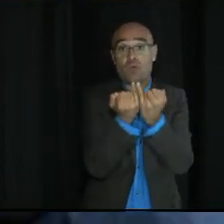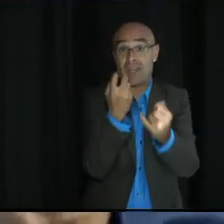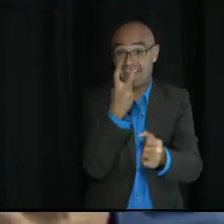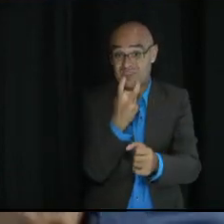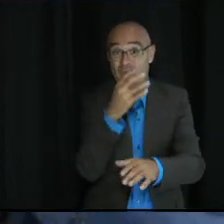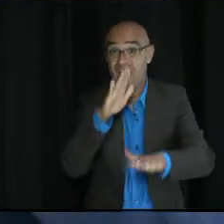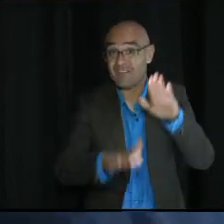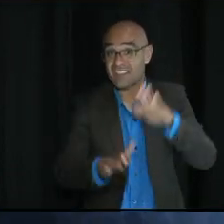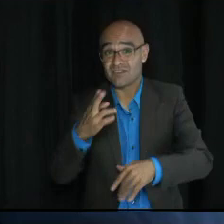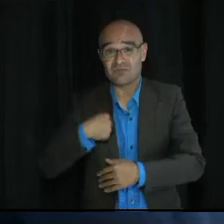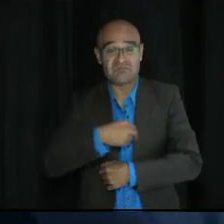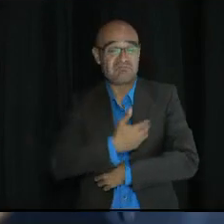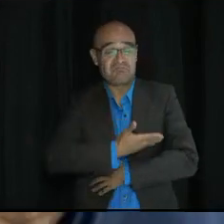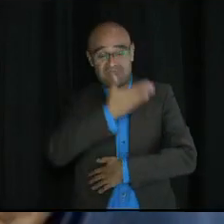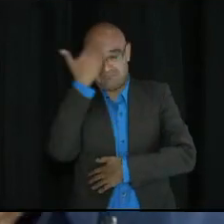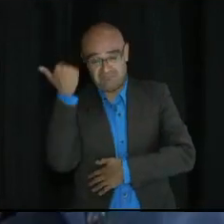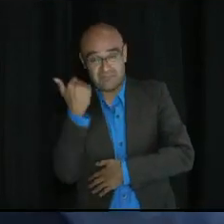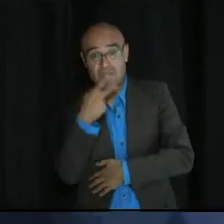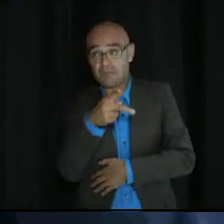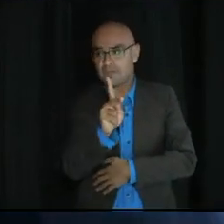siendo agredidos,